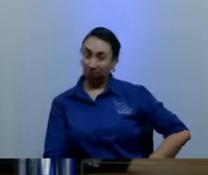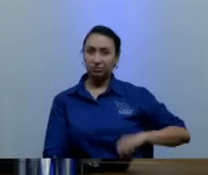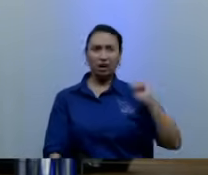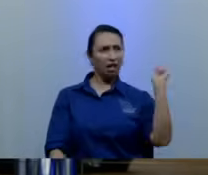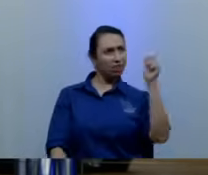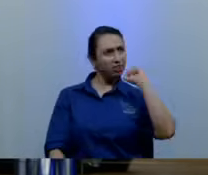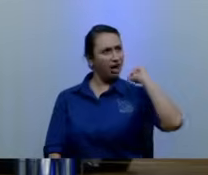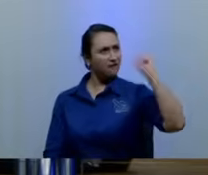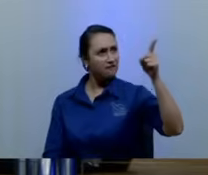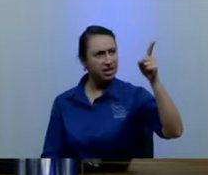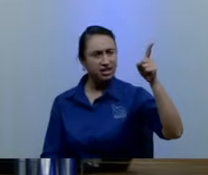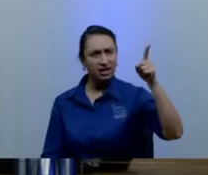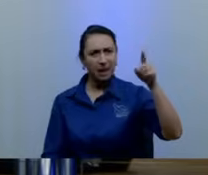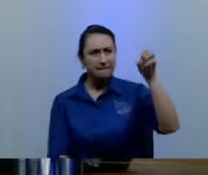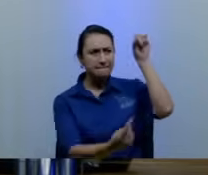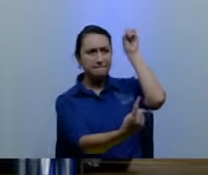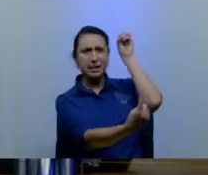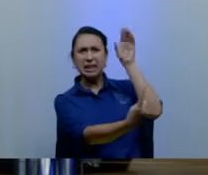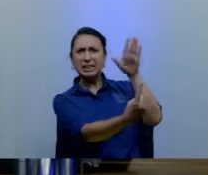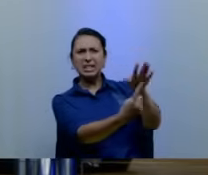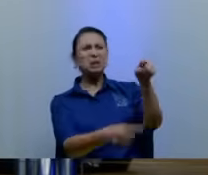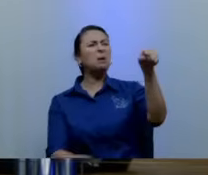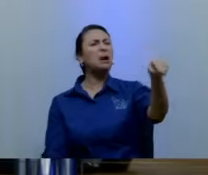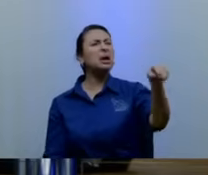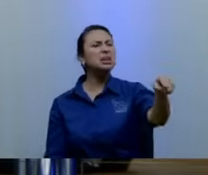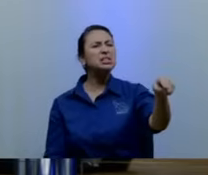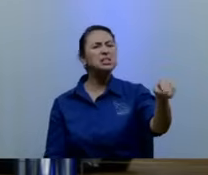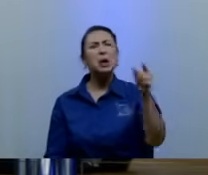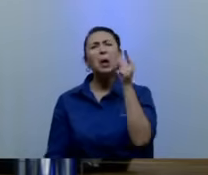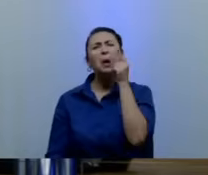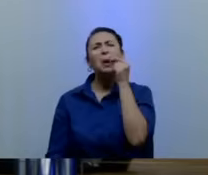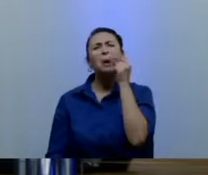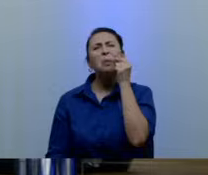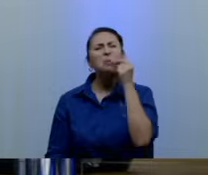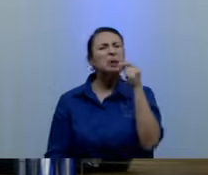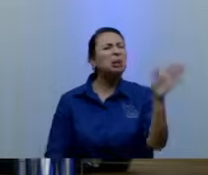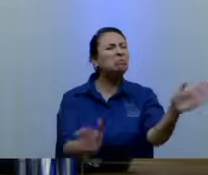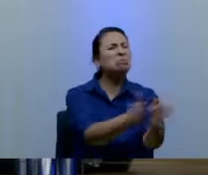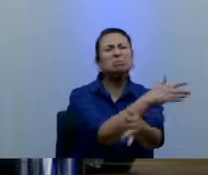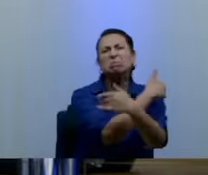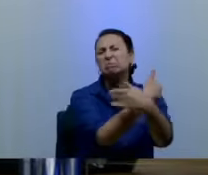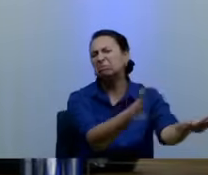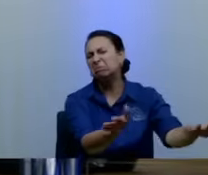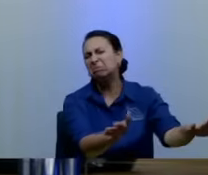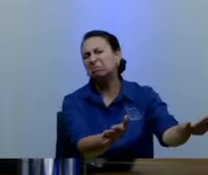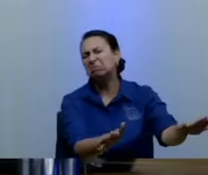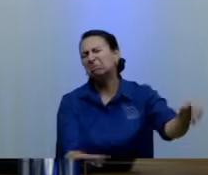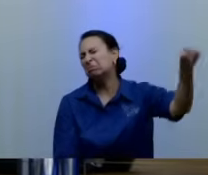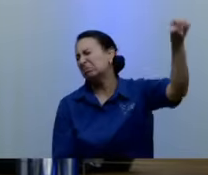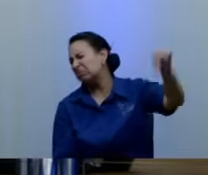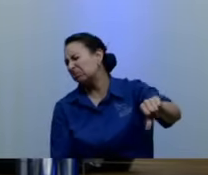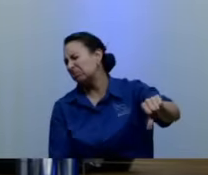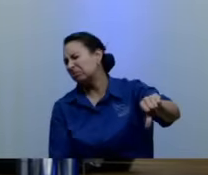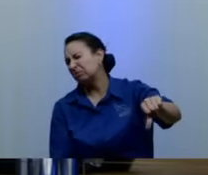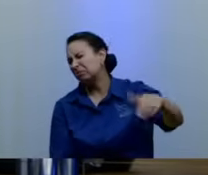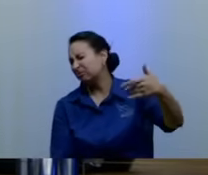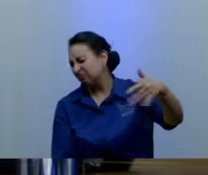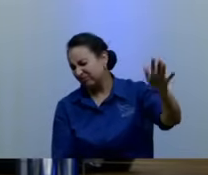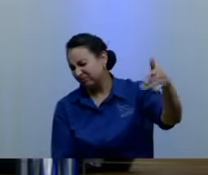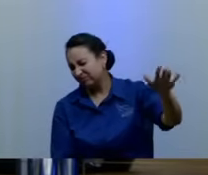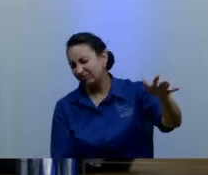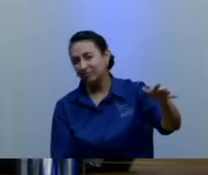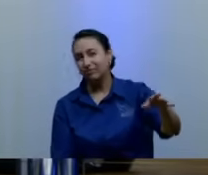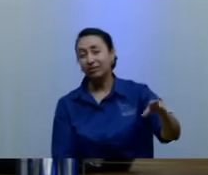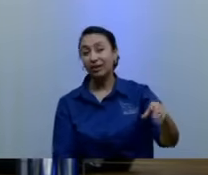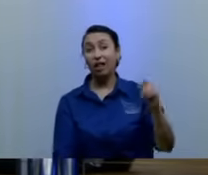hay alguien. ¿Y quién es? Ah, es un pobre que está, ese sí tiene una vida de perro. ¿Y